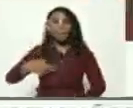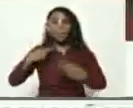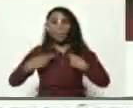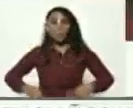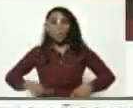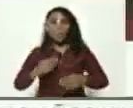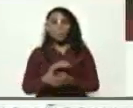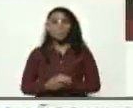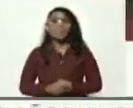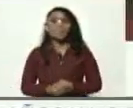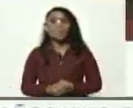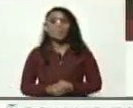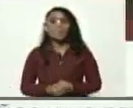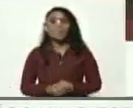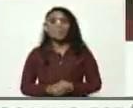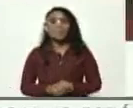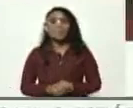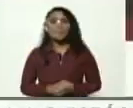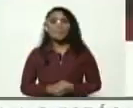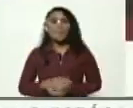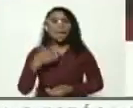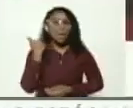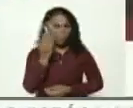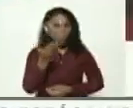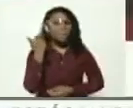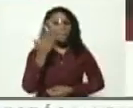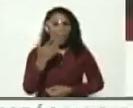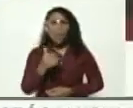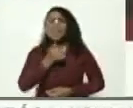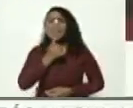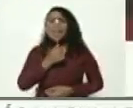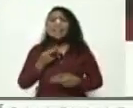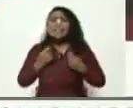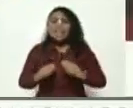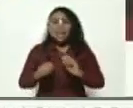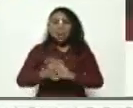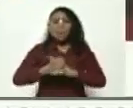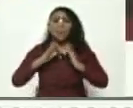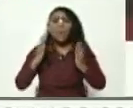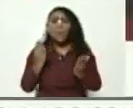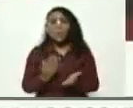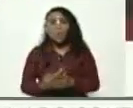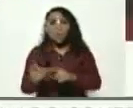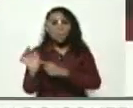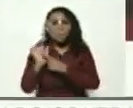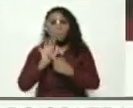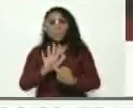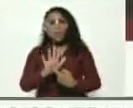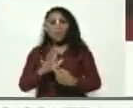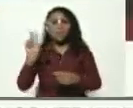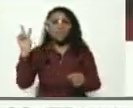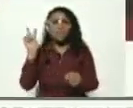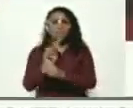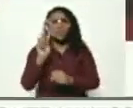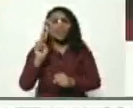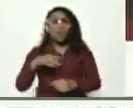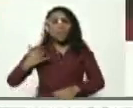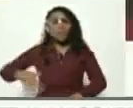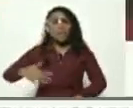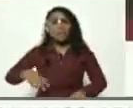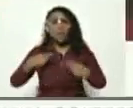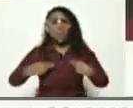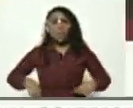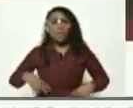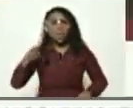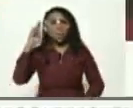Es grosero quienes pretenden en el mundo señalarnos como violadores de los derechos humanos a